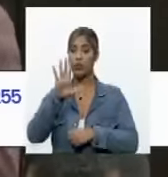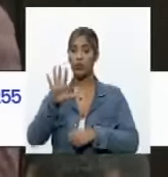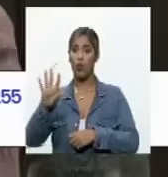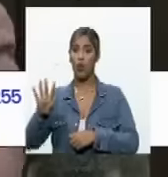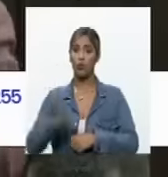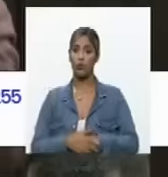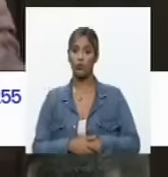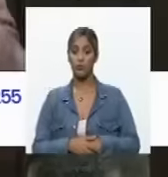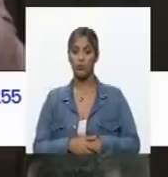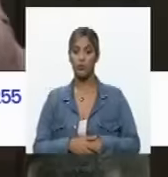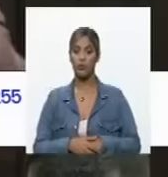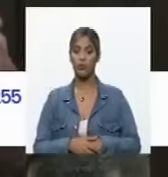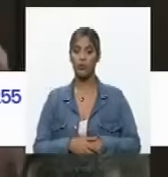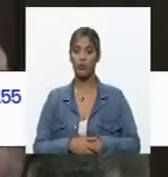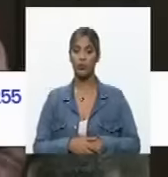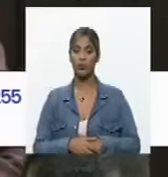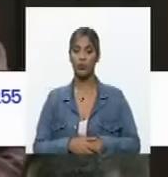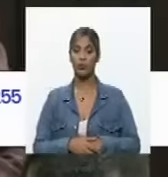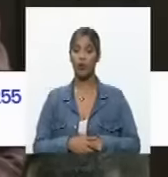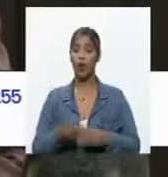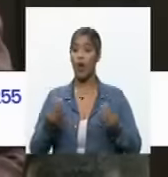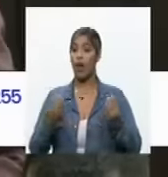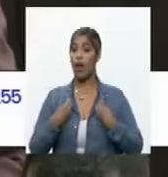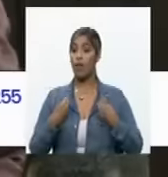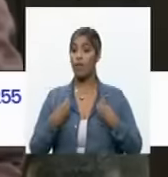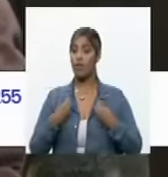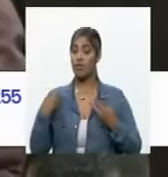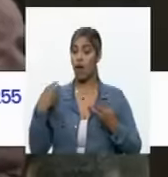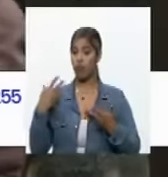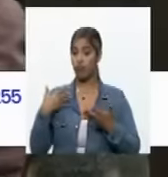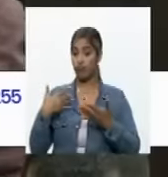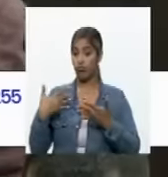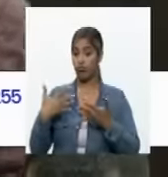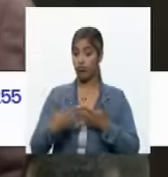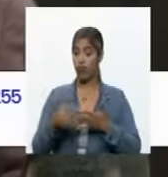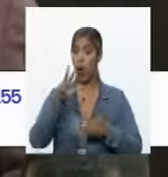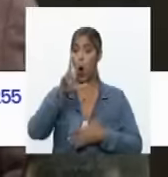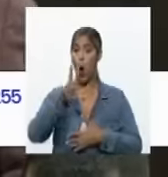1854, una vida de 85 años,